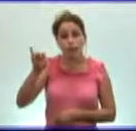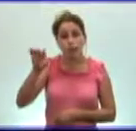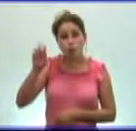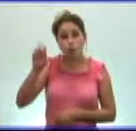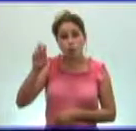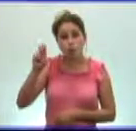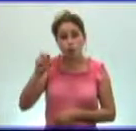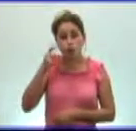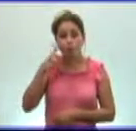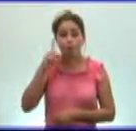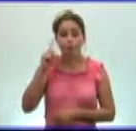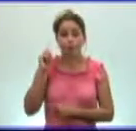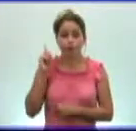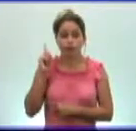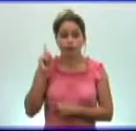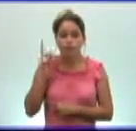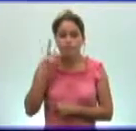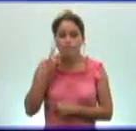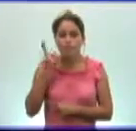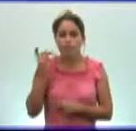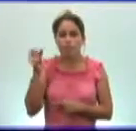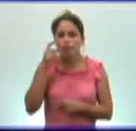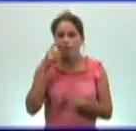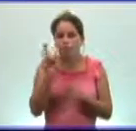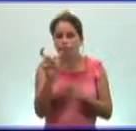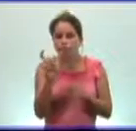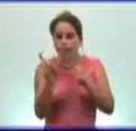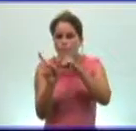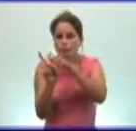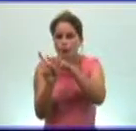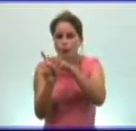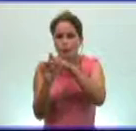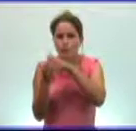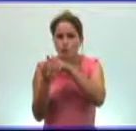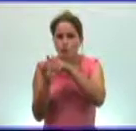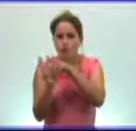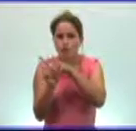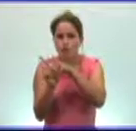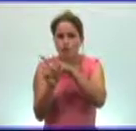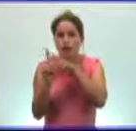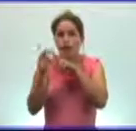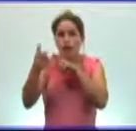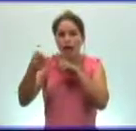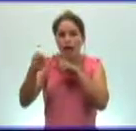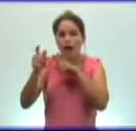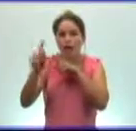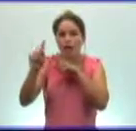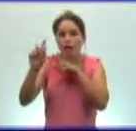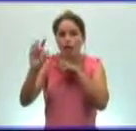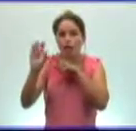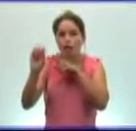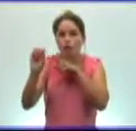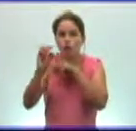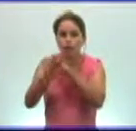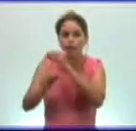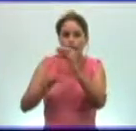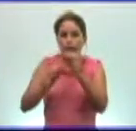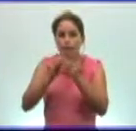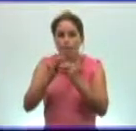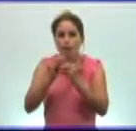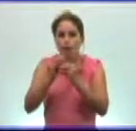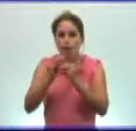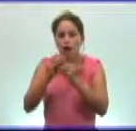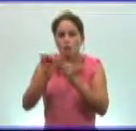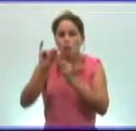Observen que aquí la terminación de este anión es ato, por lo tanto, tenemos que hacer un cambio de la terminación ato por ico a la hora